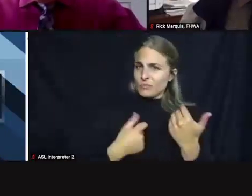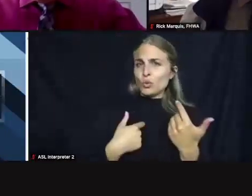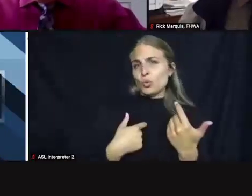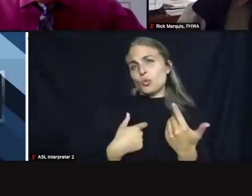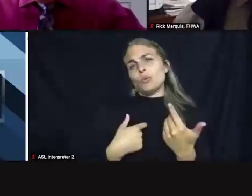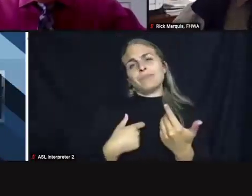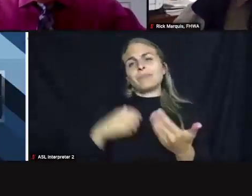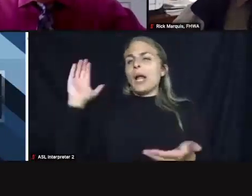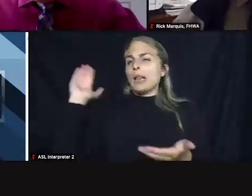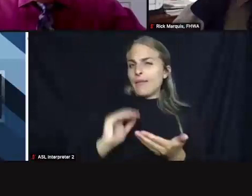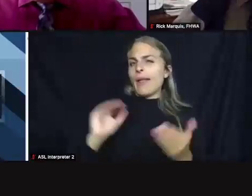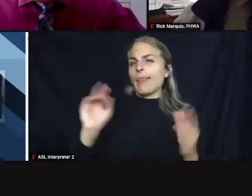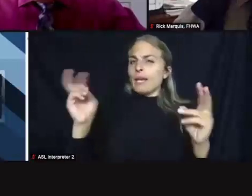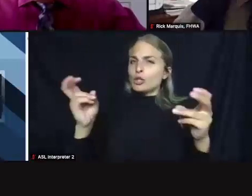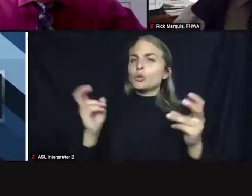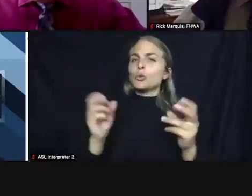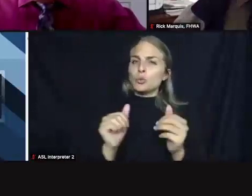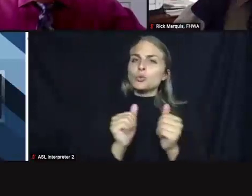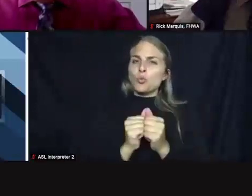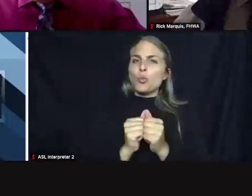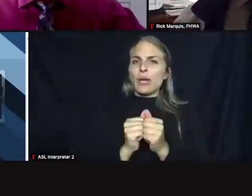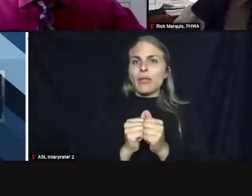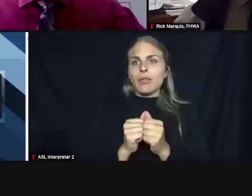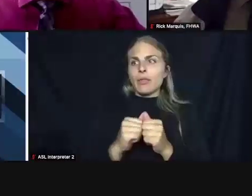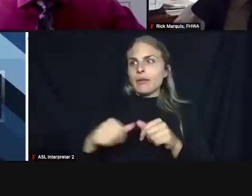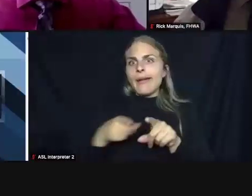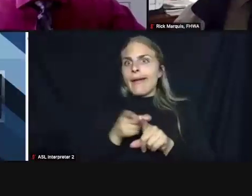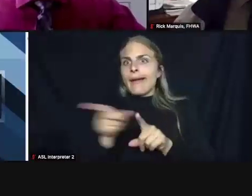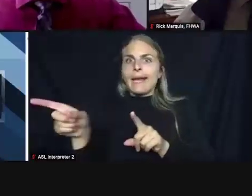que transita por la ciudad